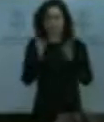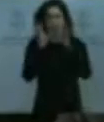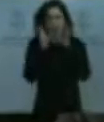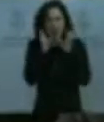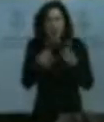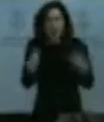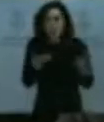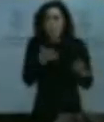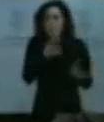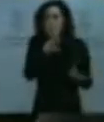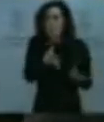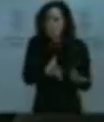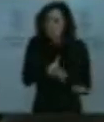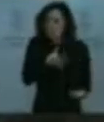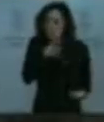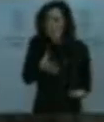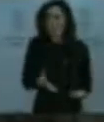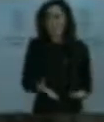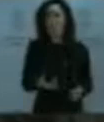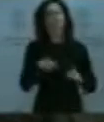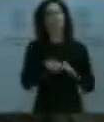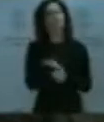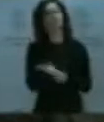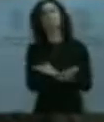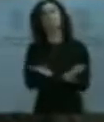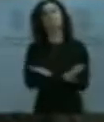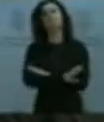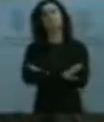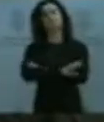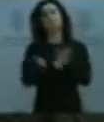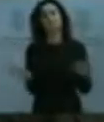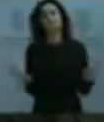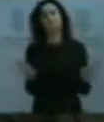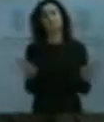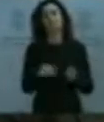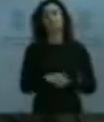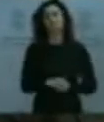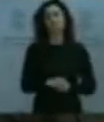de los socialistas en el ERA. De las